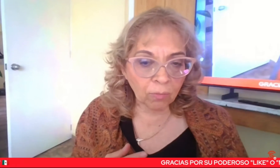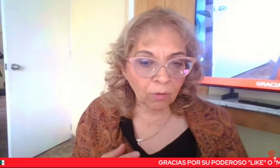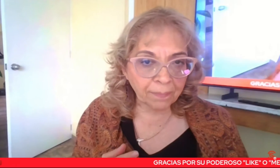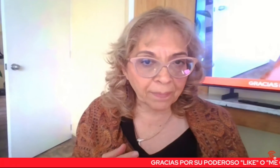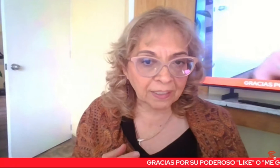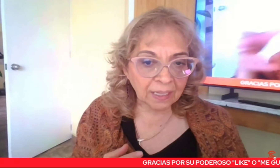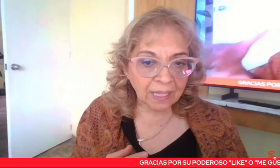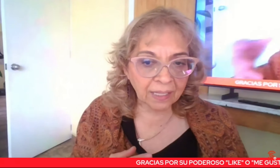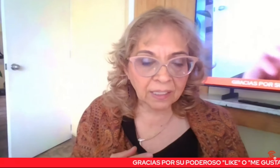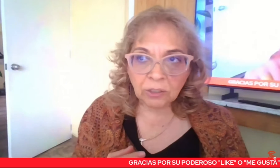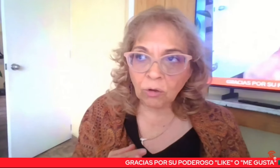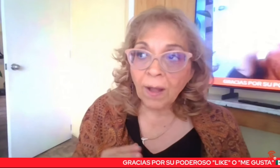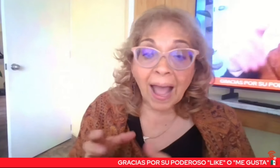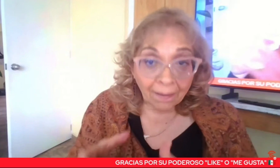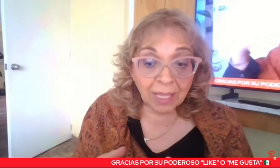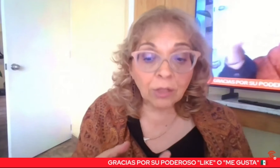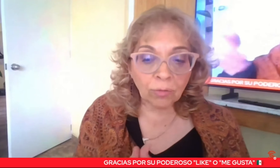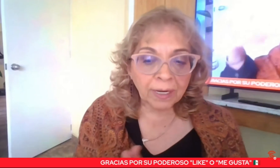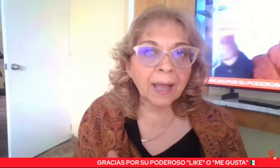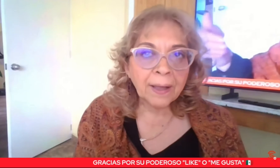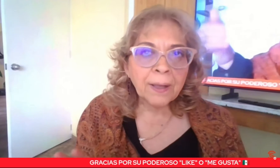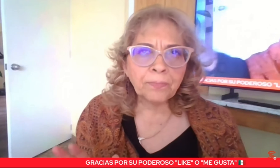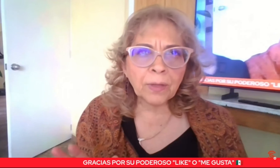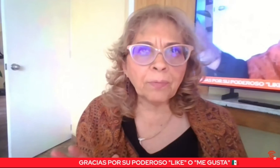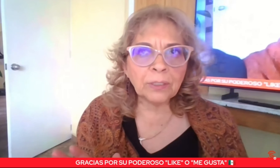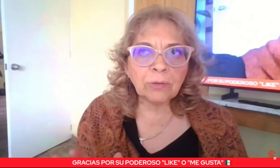como representantes, ¿no? Ha habido una